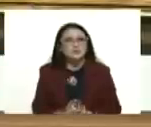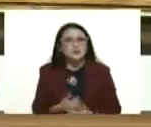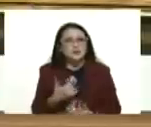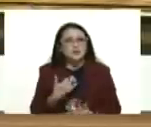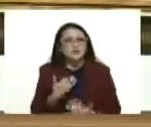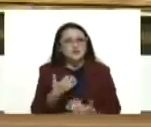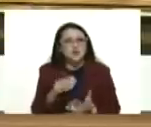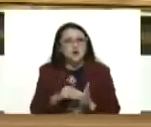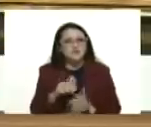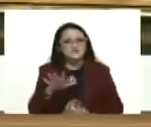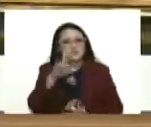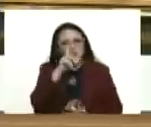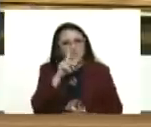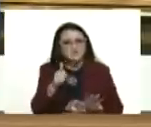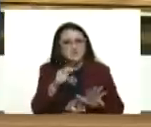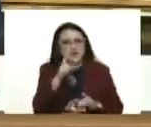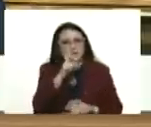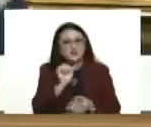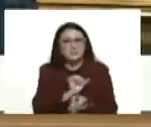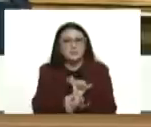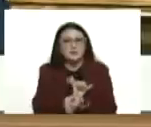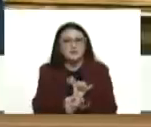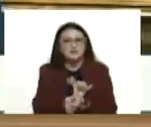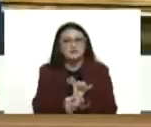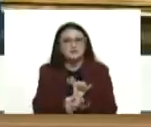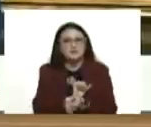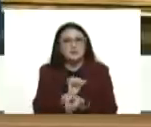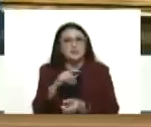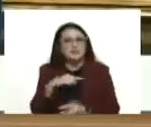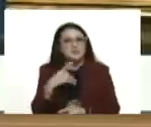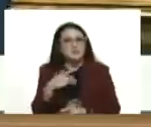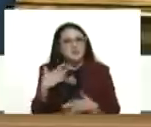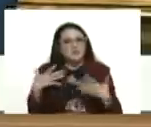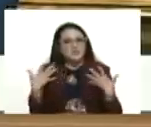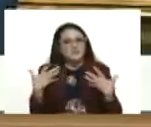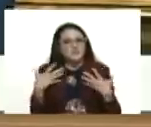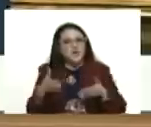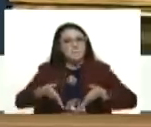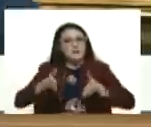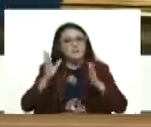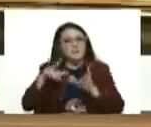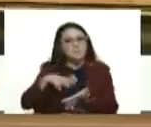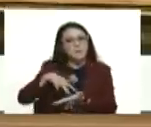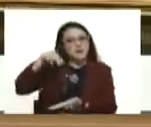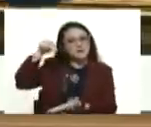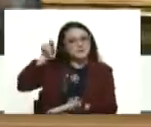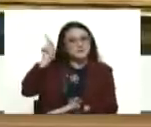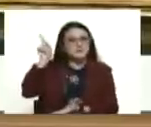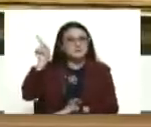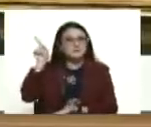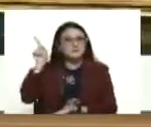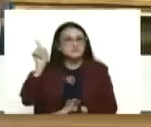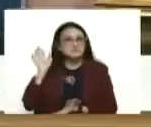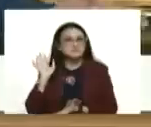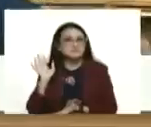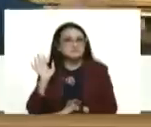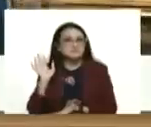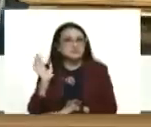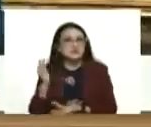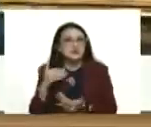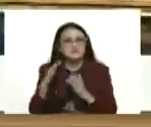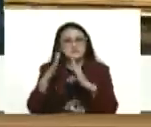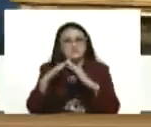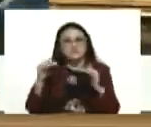aquí 5 años, 6 años preso, y después voy a disfrutar mi apartamento en París, el palacio que